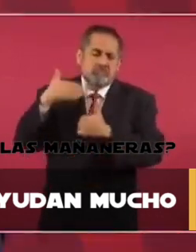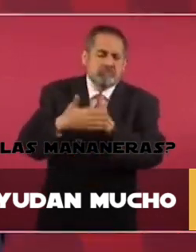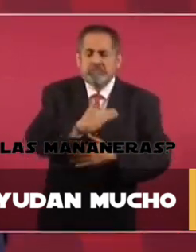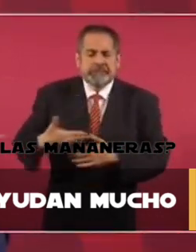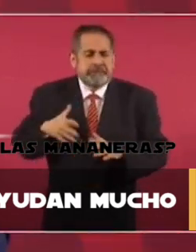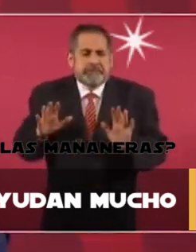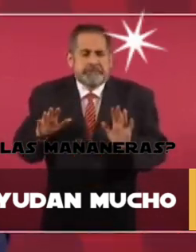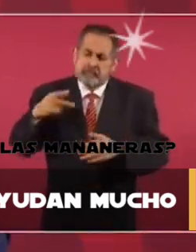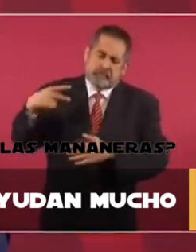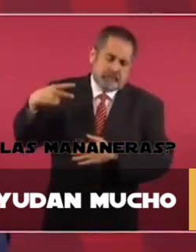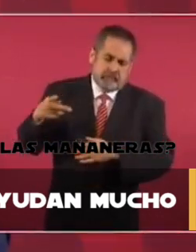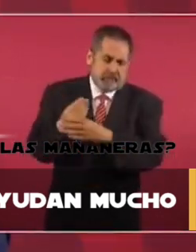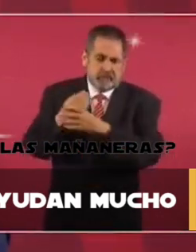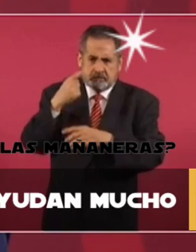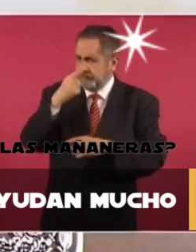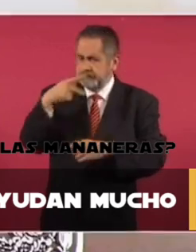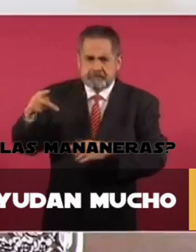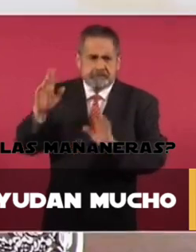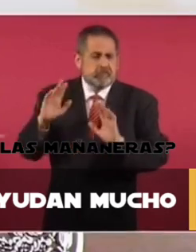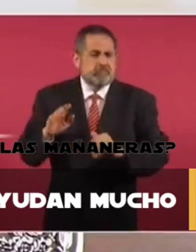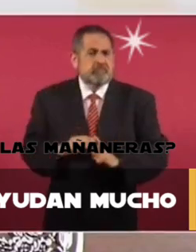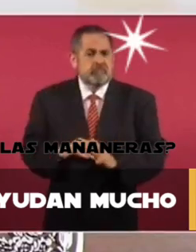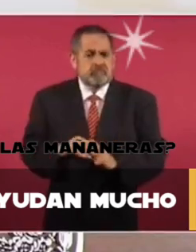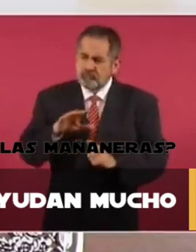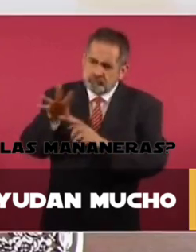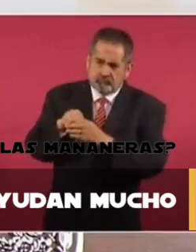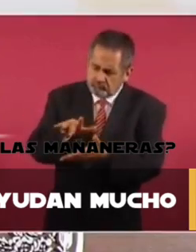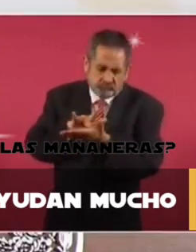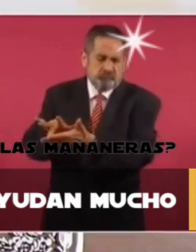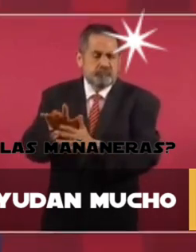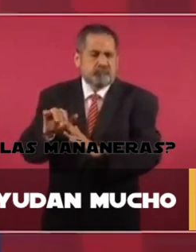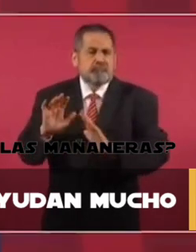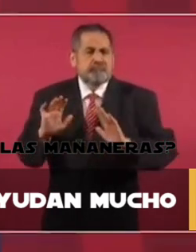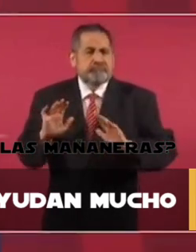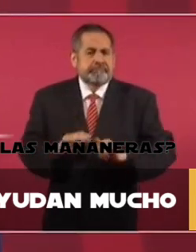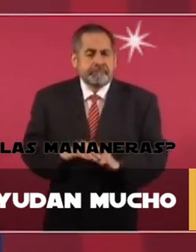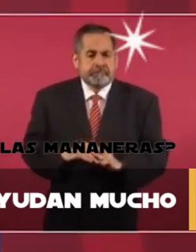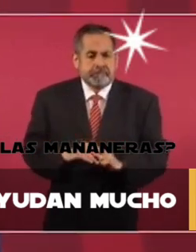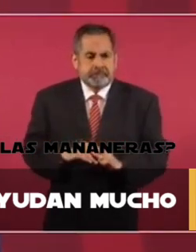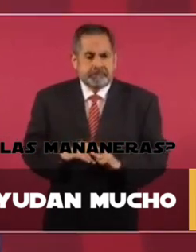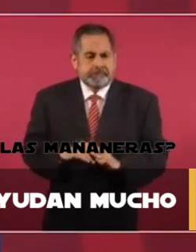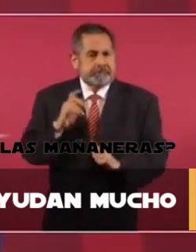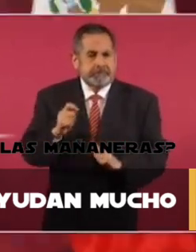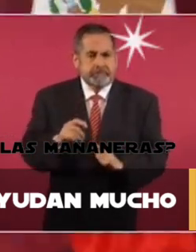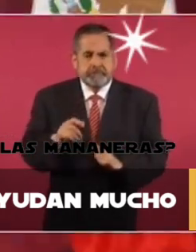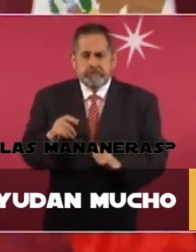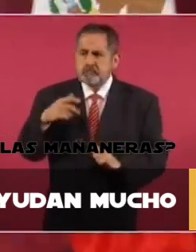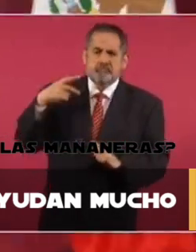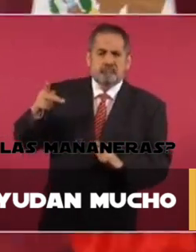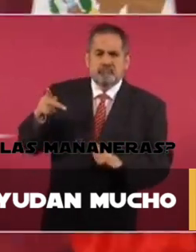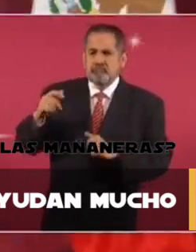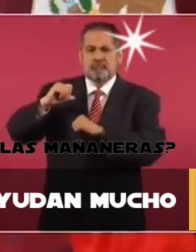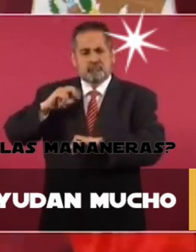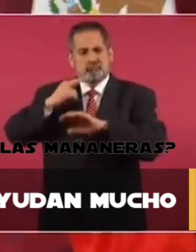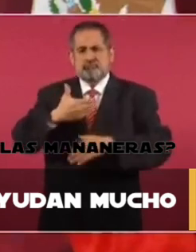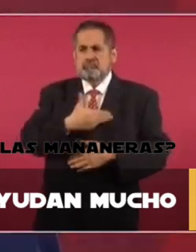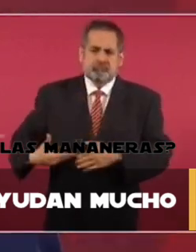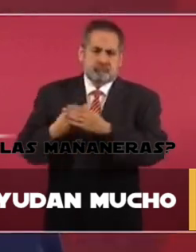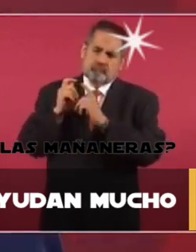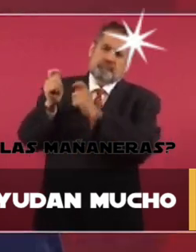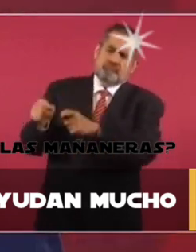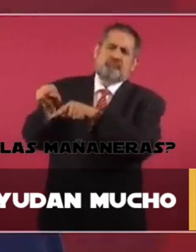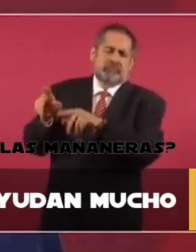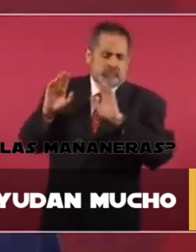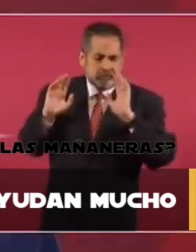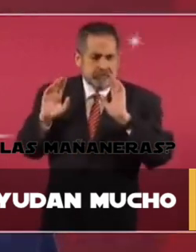hombre, que tiene que tener todo el apoyo. Me refiero a su investidura, a su autoridad, porque